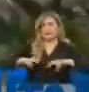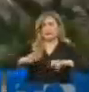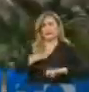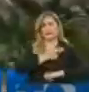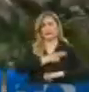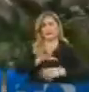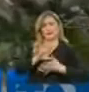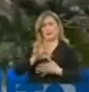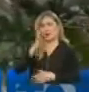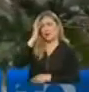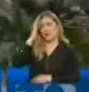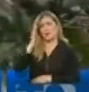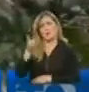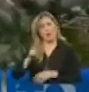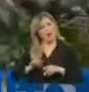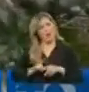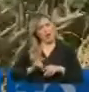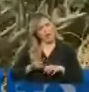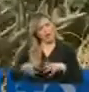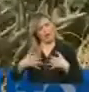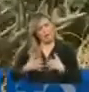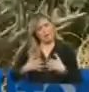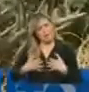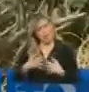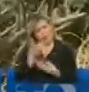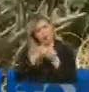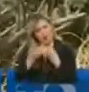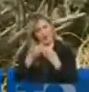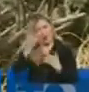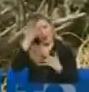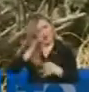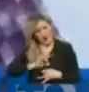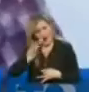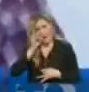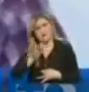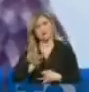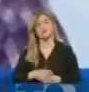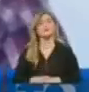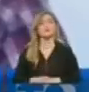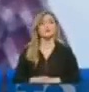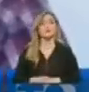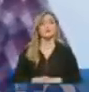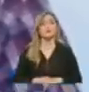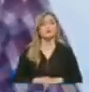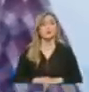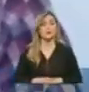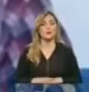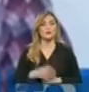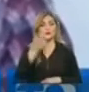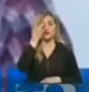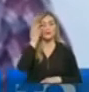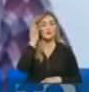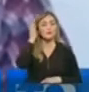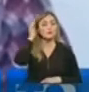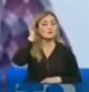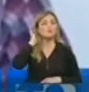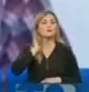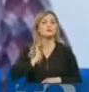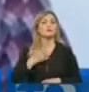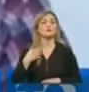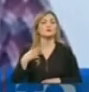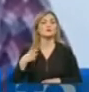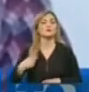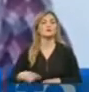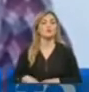quienes encontraron residuos de COVID-19 en estas aguas. Confirma el hecho de que al